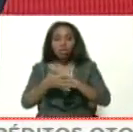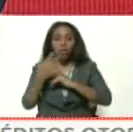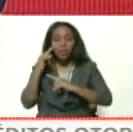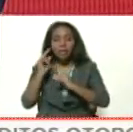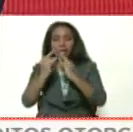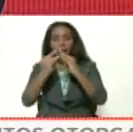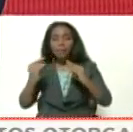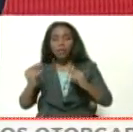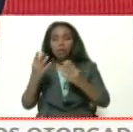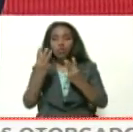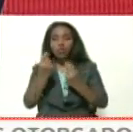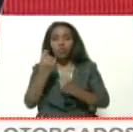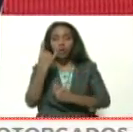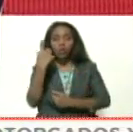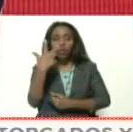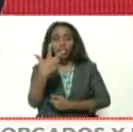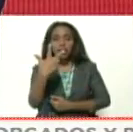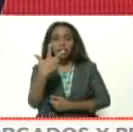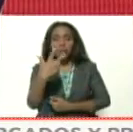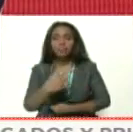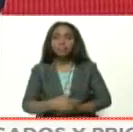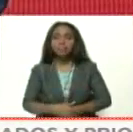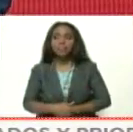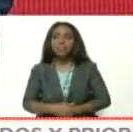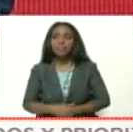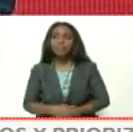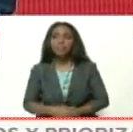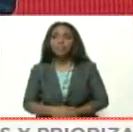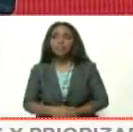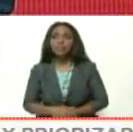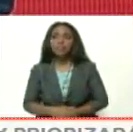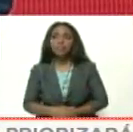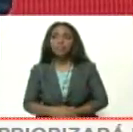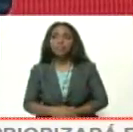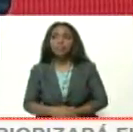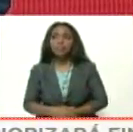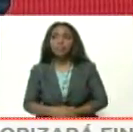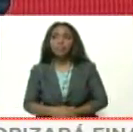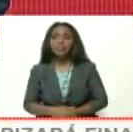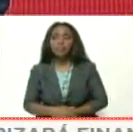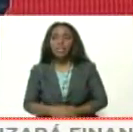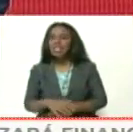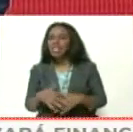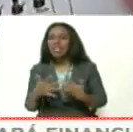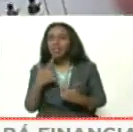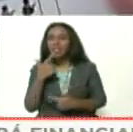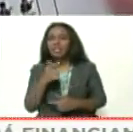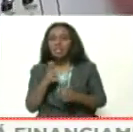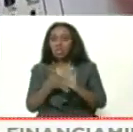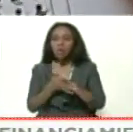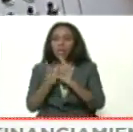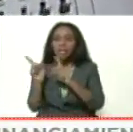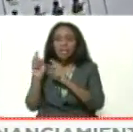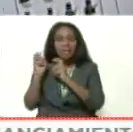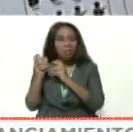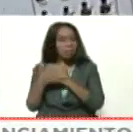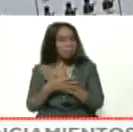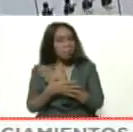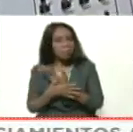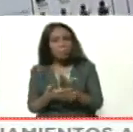pertenecía Rubén Darío Fernández Figuera. ¿Qué van a decir con respecto a esto? ¿Qué vas a decir, Iván